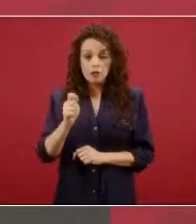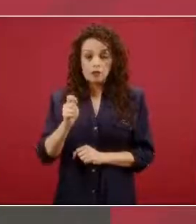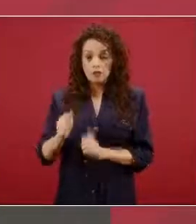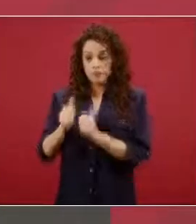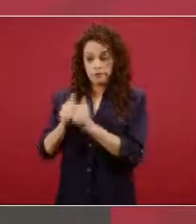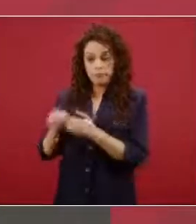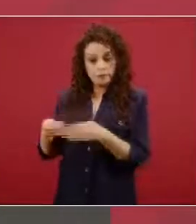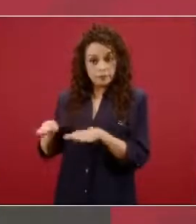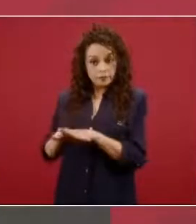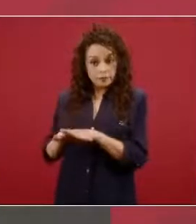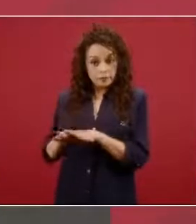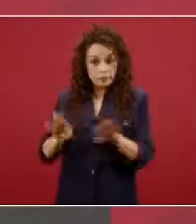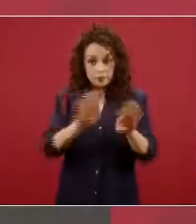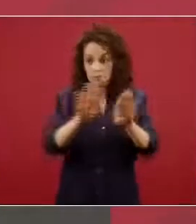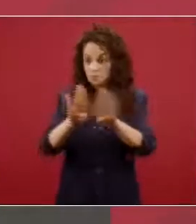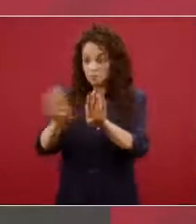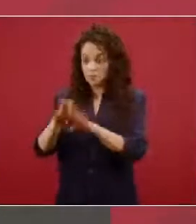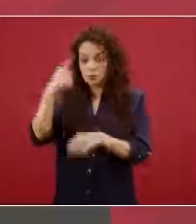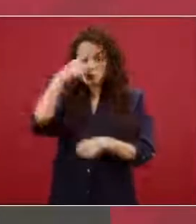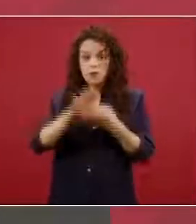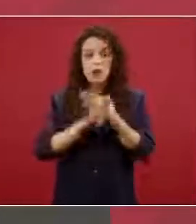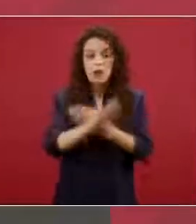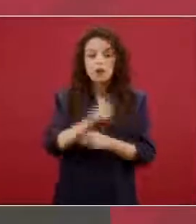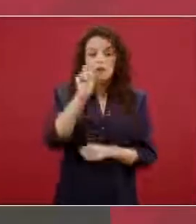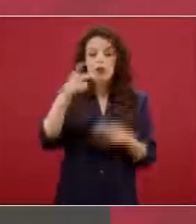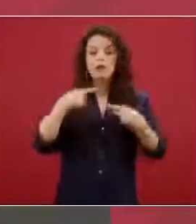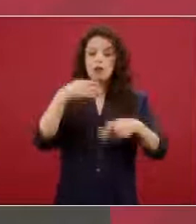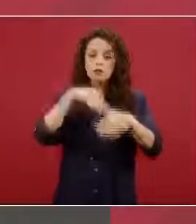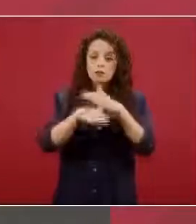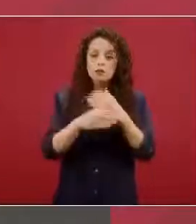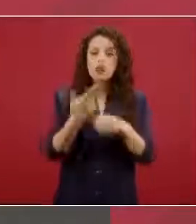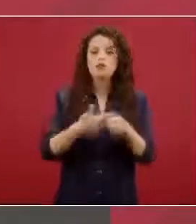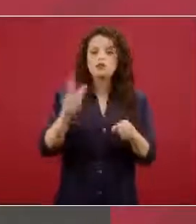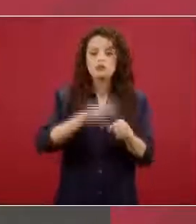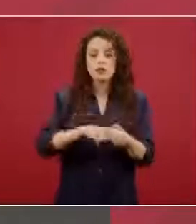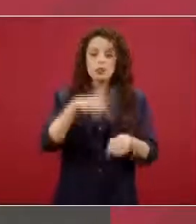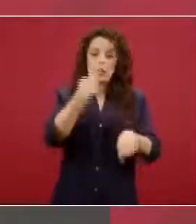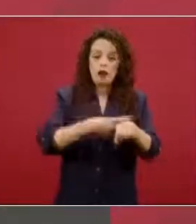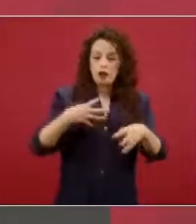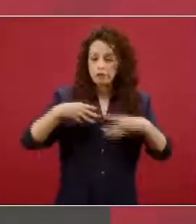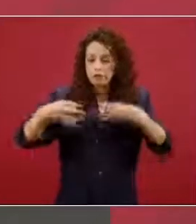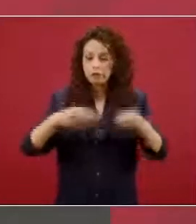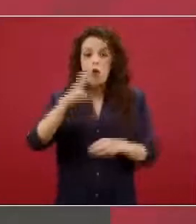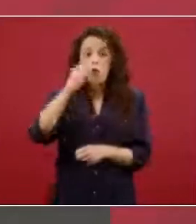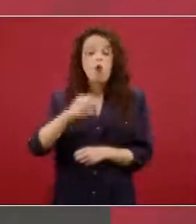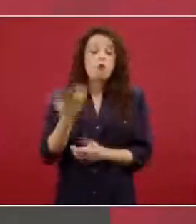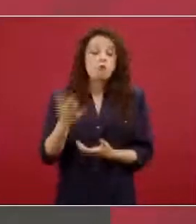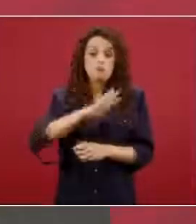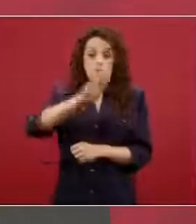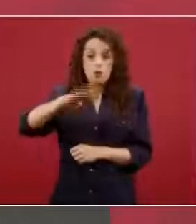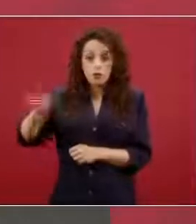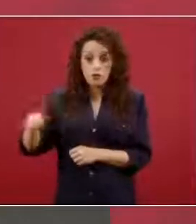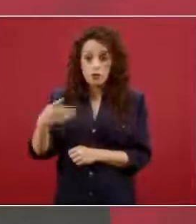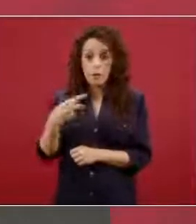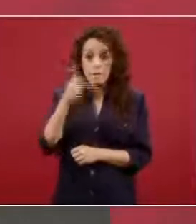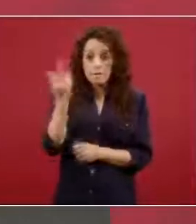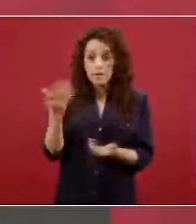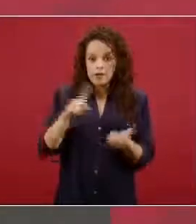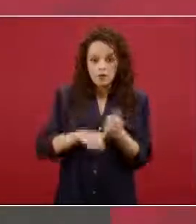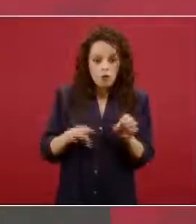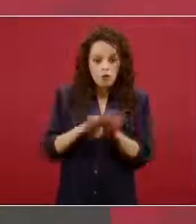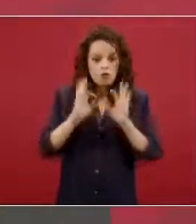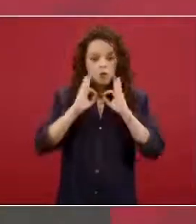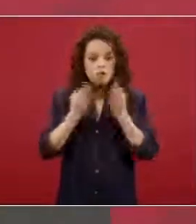contagios, hospitalizaciones, defunciones, pero también la necesidad de mantener activa la economía y de restituir ciertos